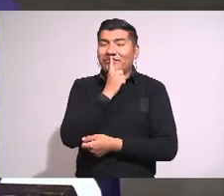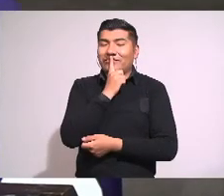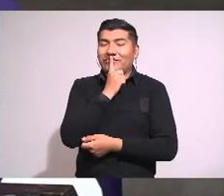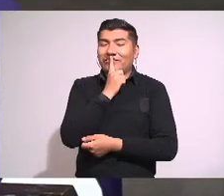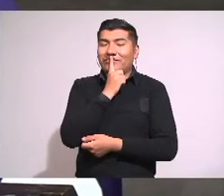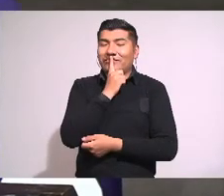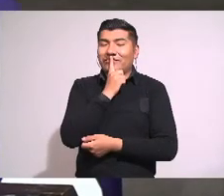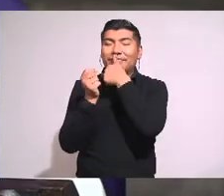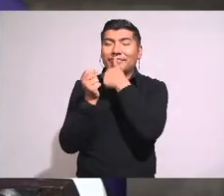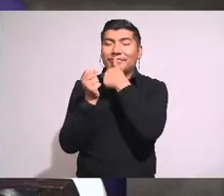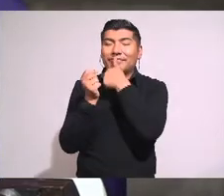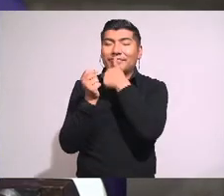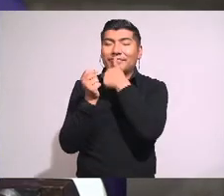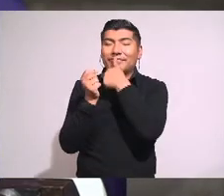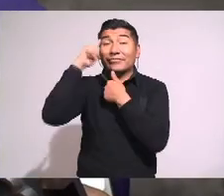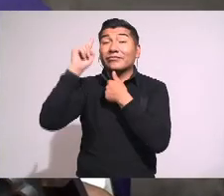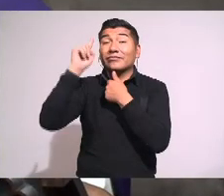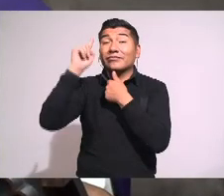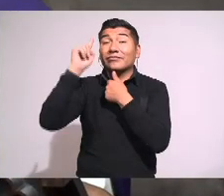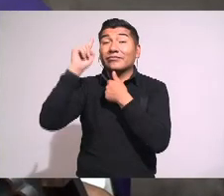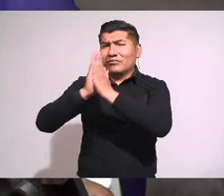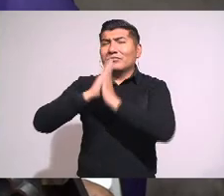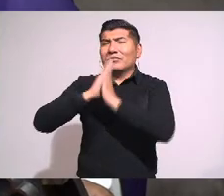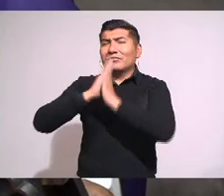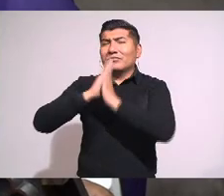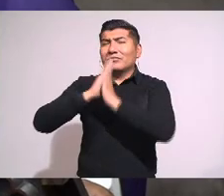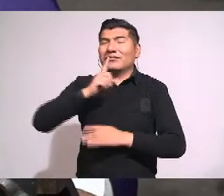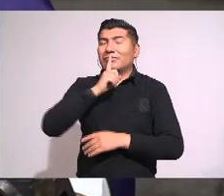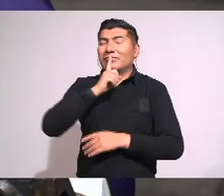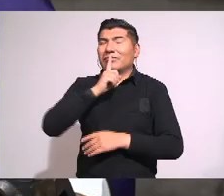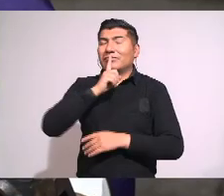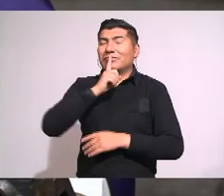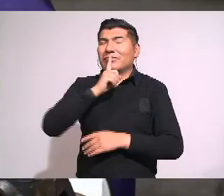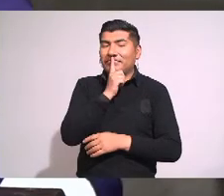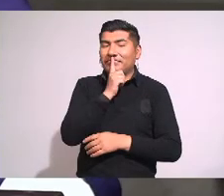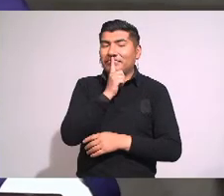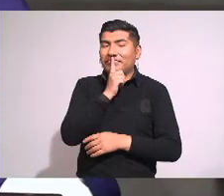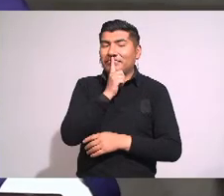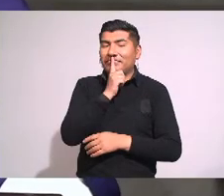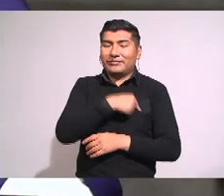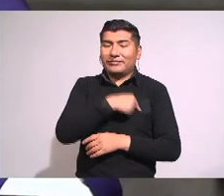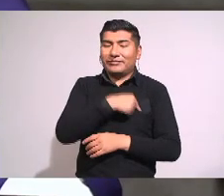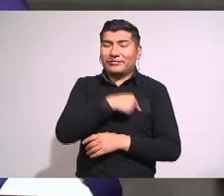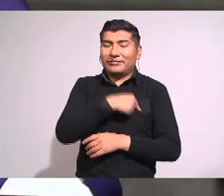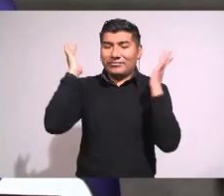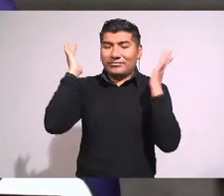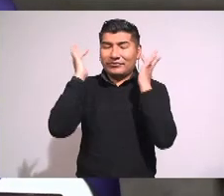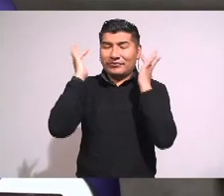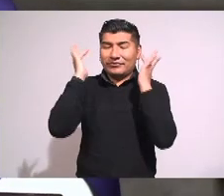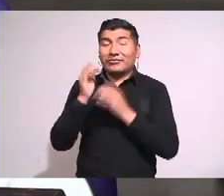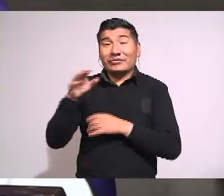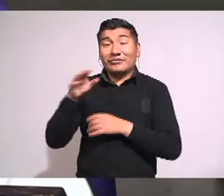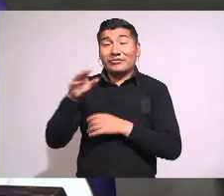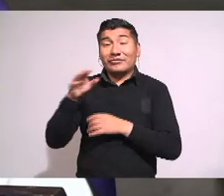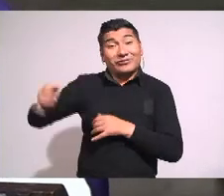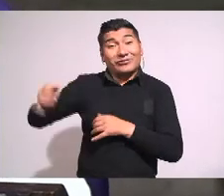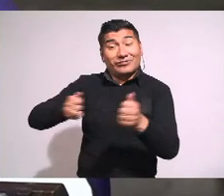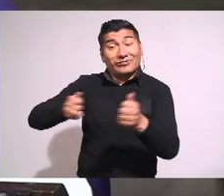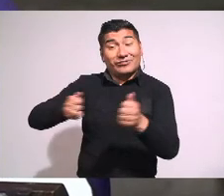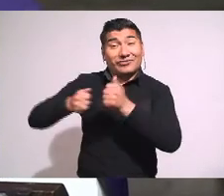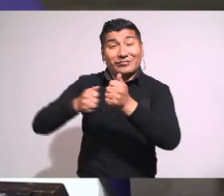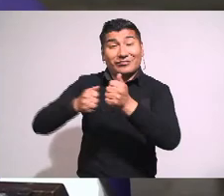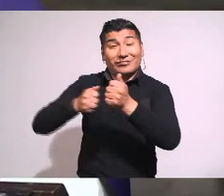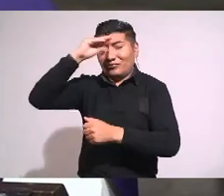Para hacer oración, lo primero que hay que hacer es silencio, exterior e interior. José es el hombre de ese